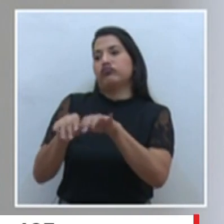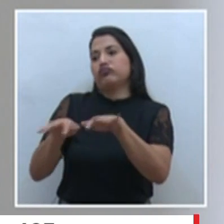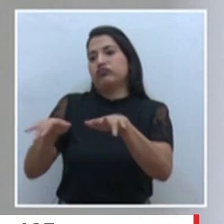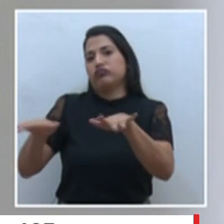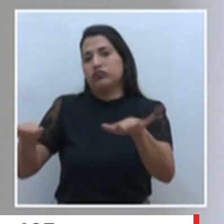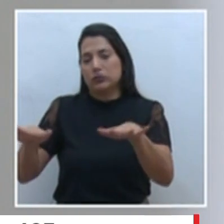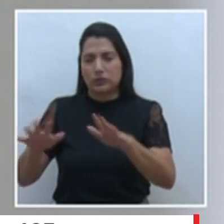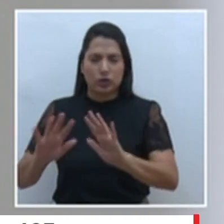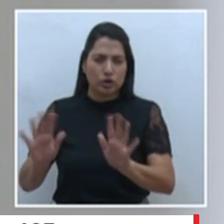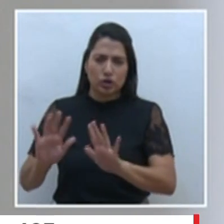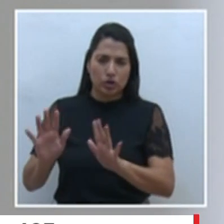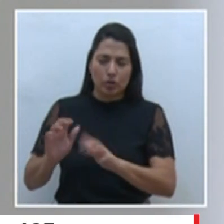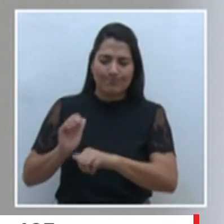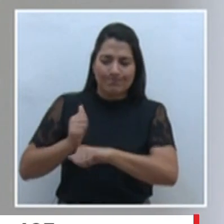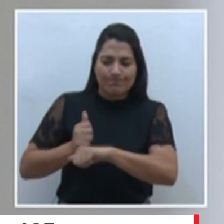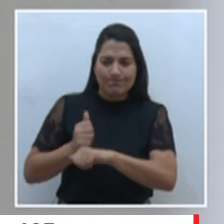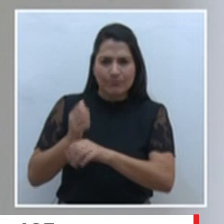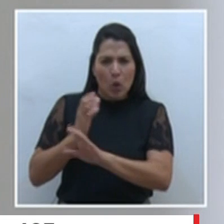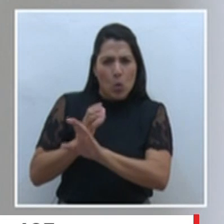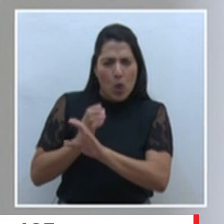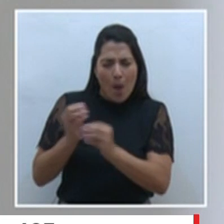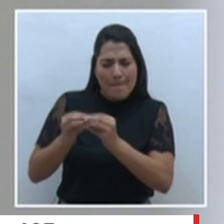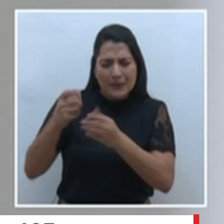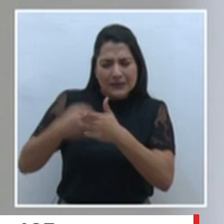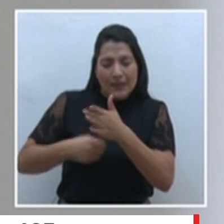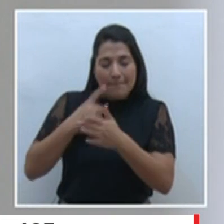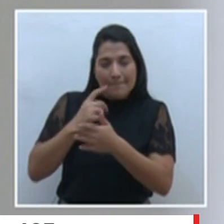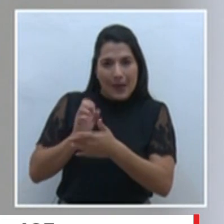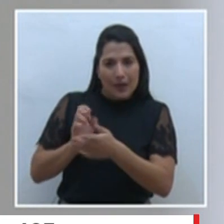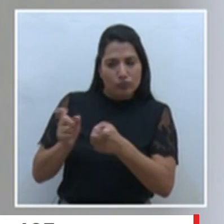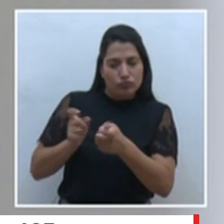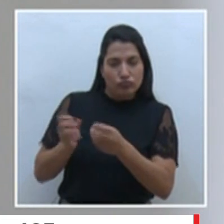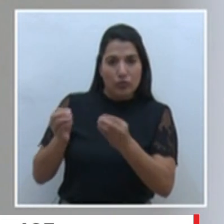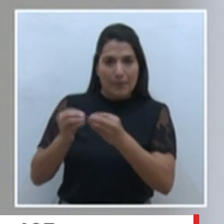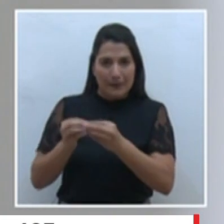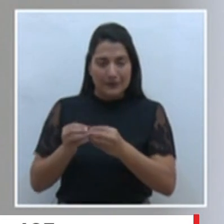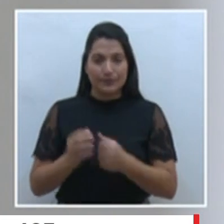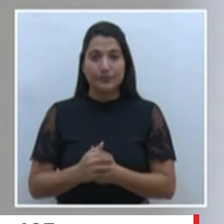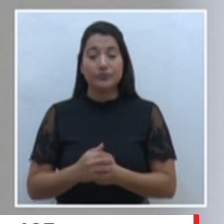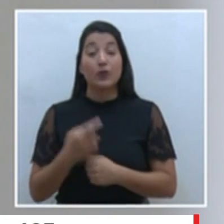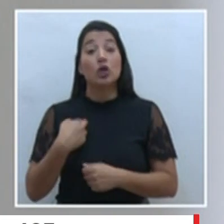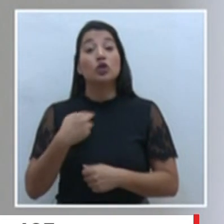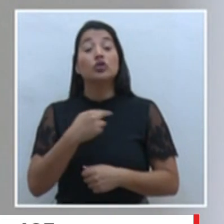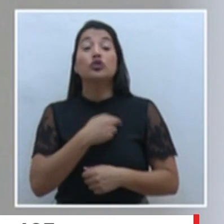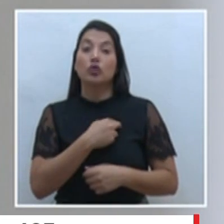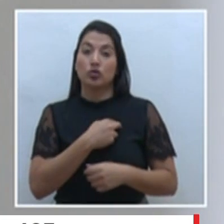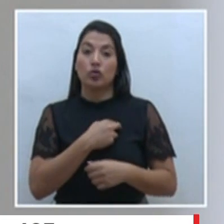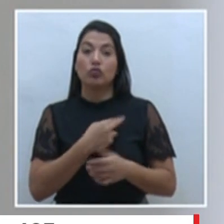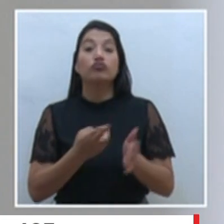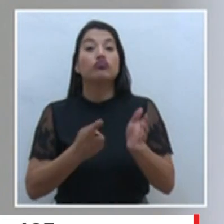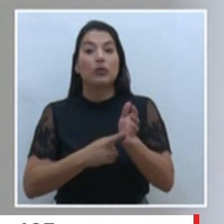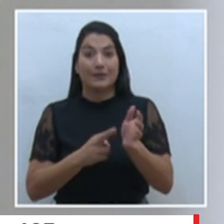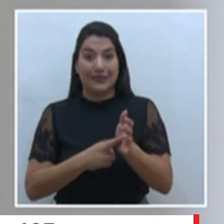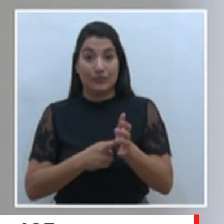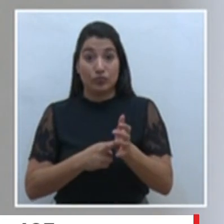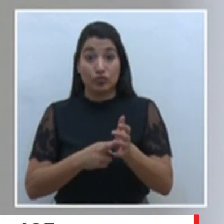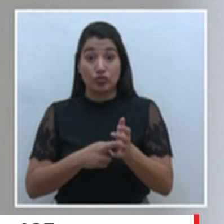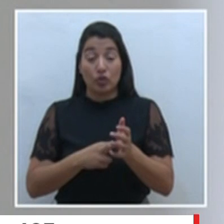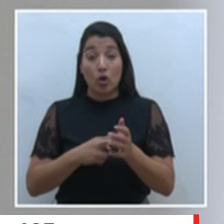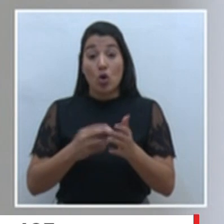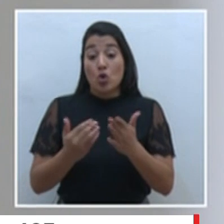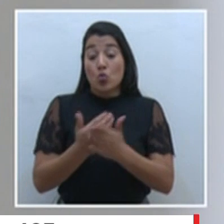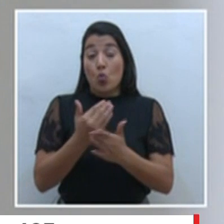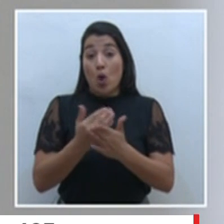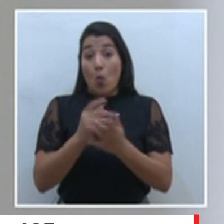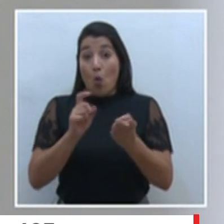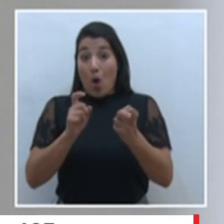más casos de lo que estamos registrando. Indicamos esas medidas que se van a tomar a partir